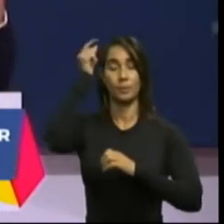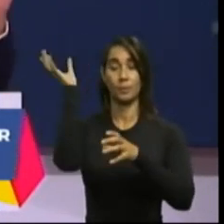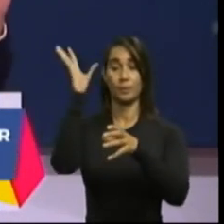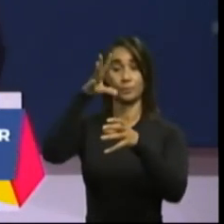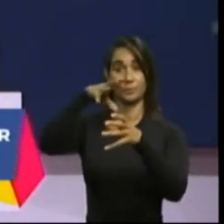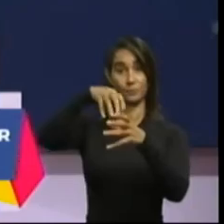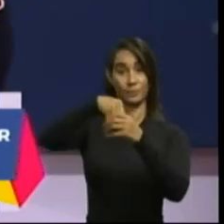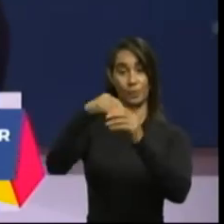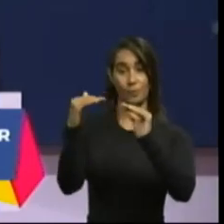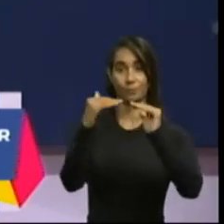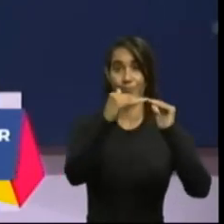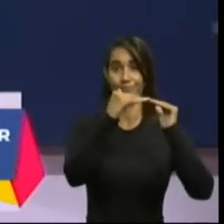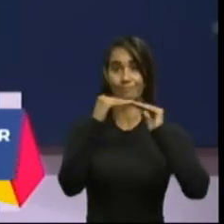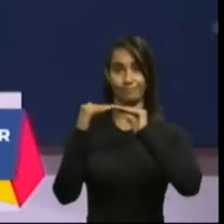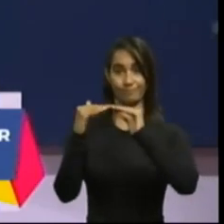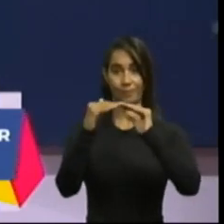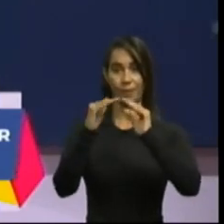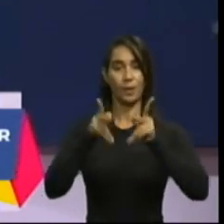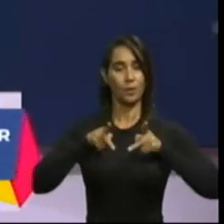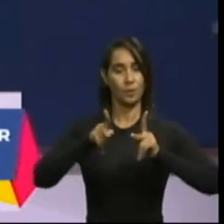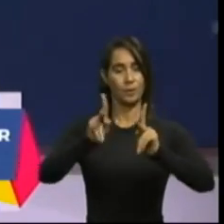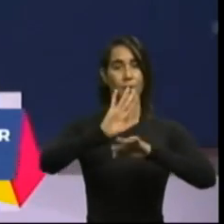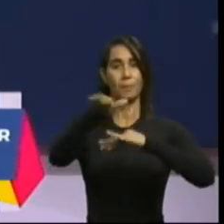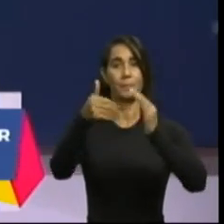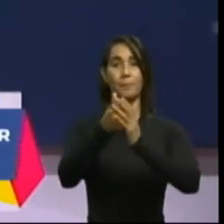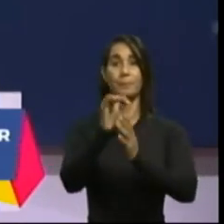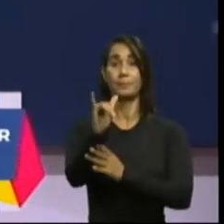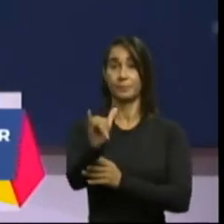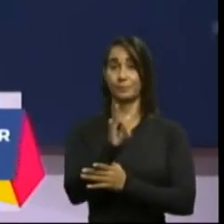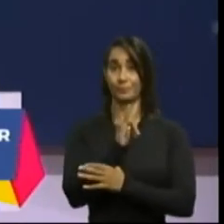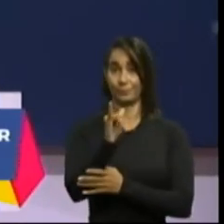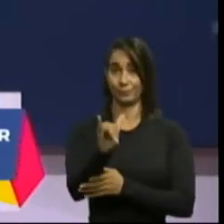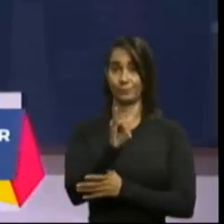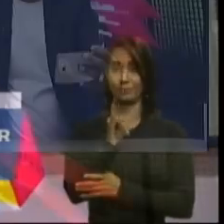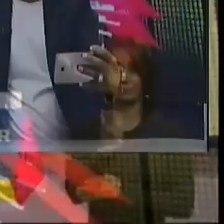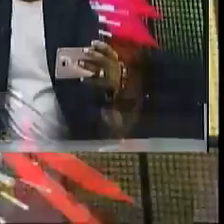por el progreso y con igualdad de oportunidades para todos. Y...